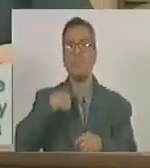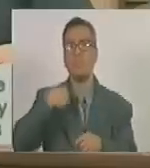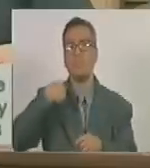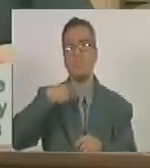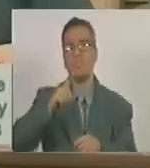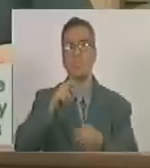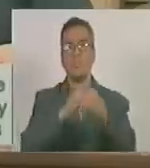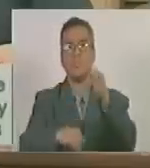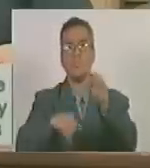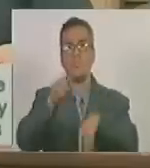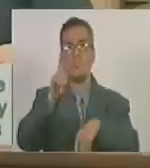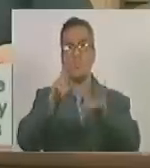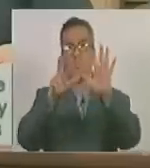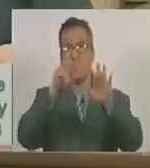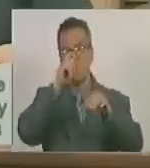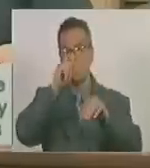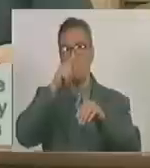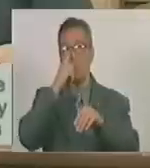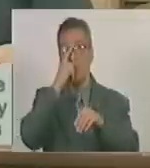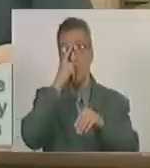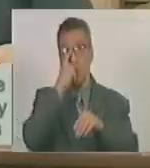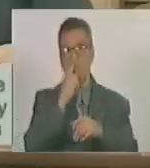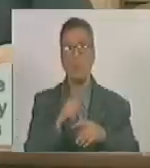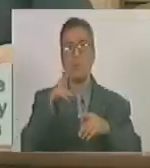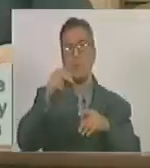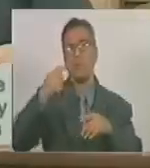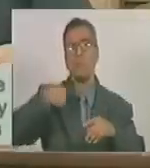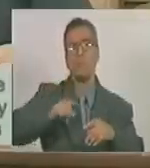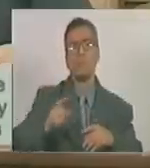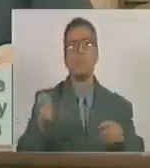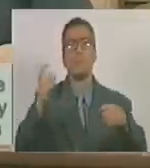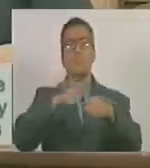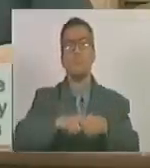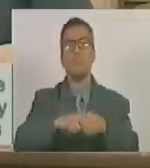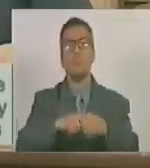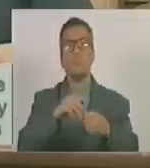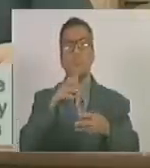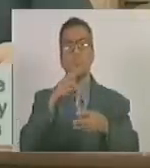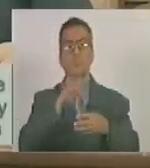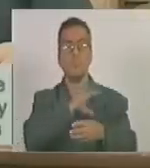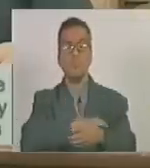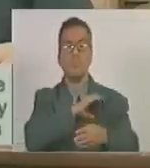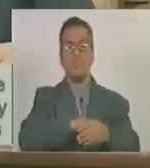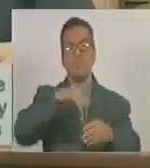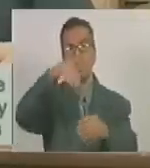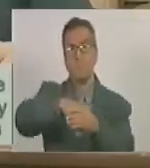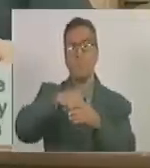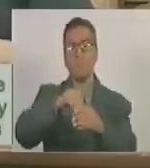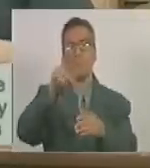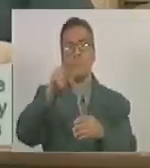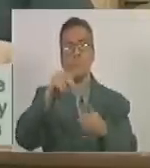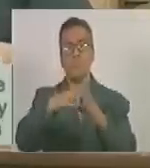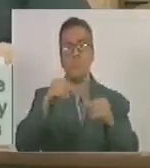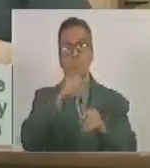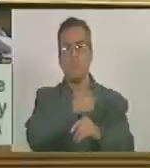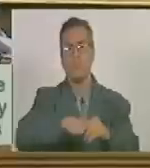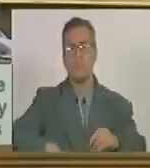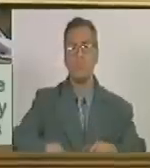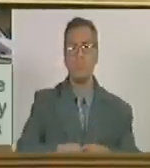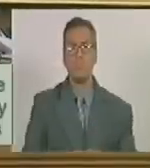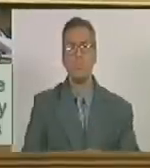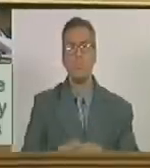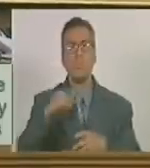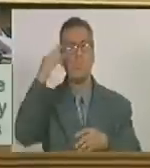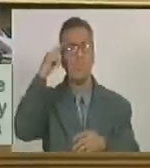deberá ser mayor de 18 años de edad y no podrá formar parte de la comisión electoral. Es todo, ciudadano presidente.